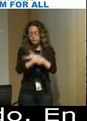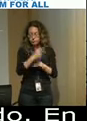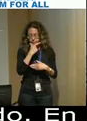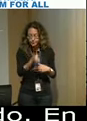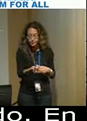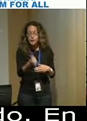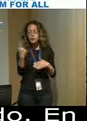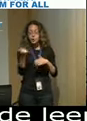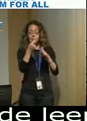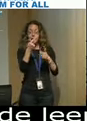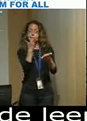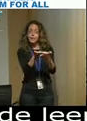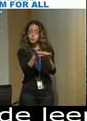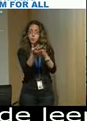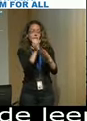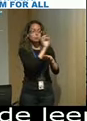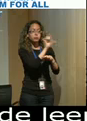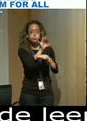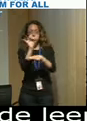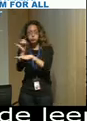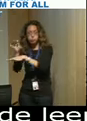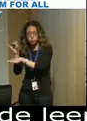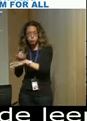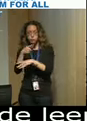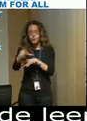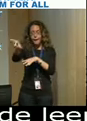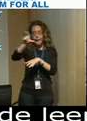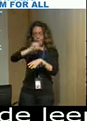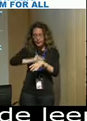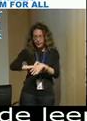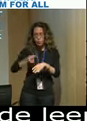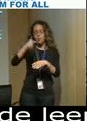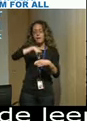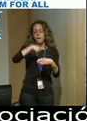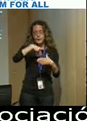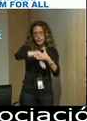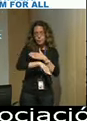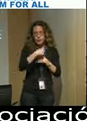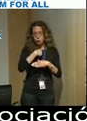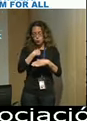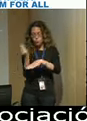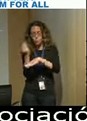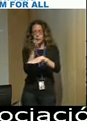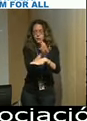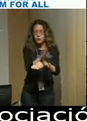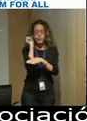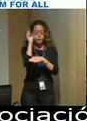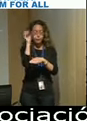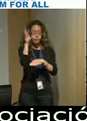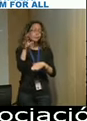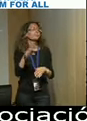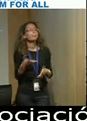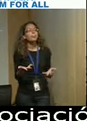de las propuestas que enviamos hayan considerado o hayan dado cabida a la que os voy a presentar. Entonces,